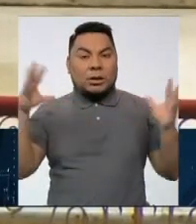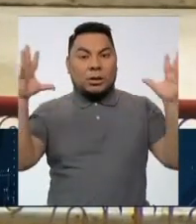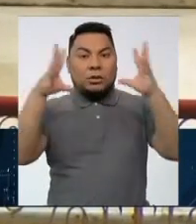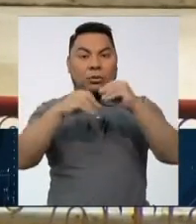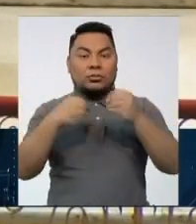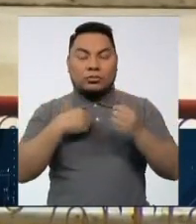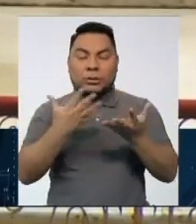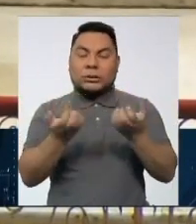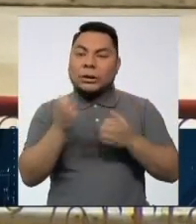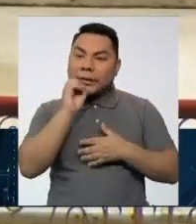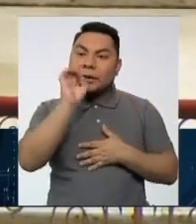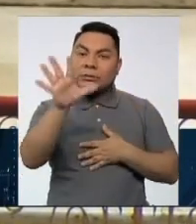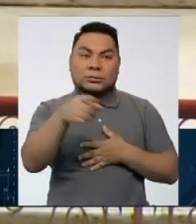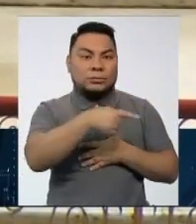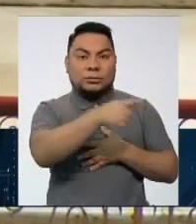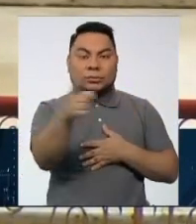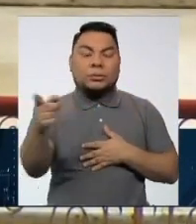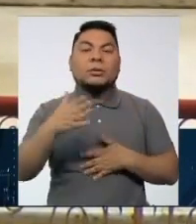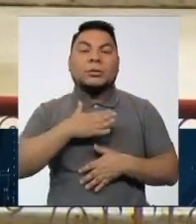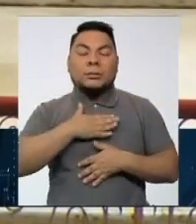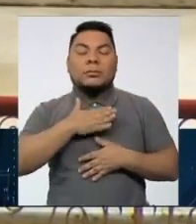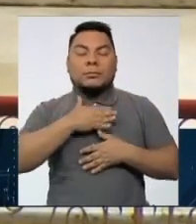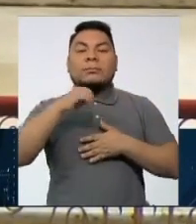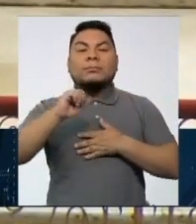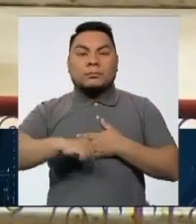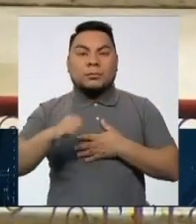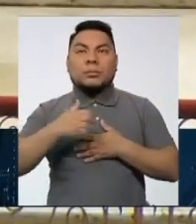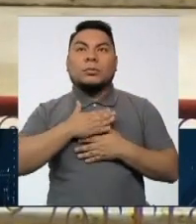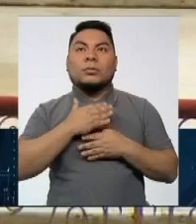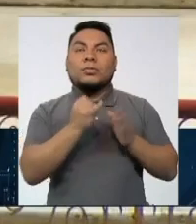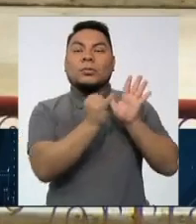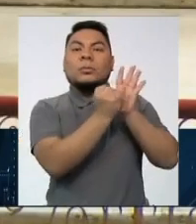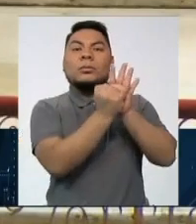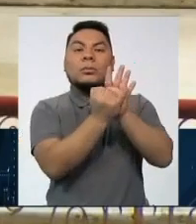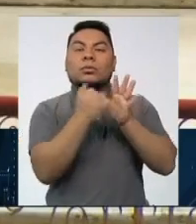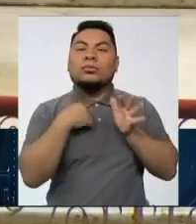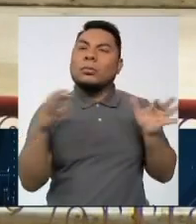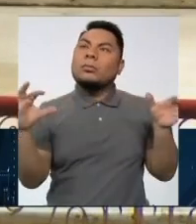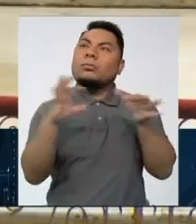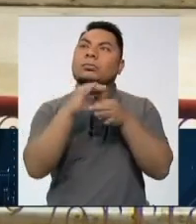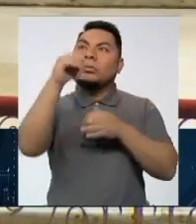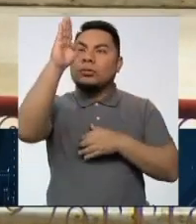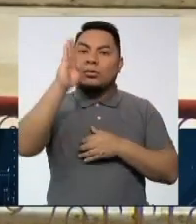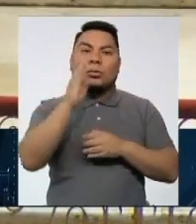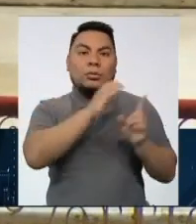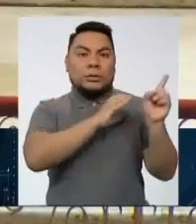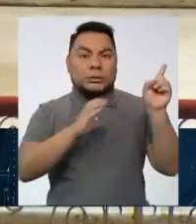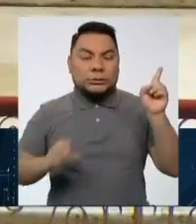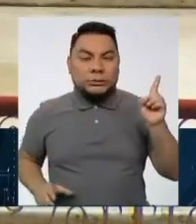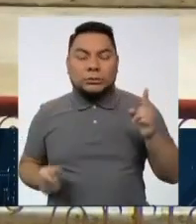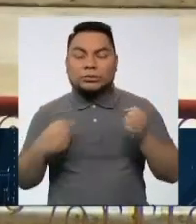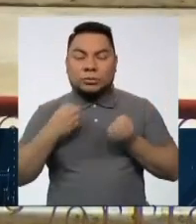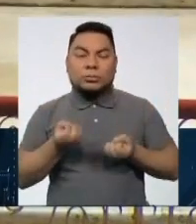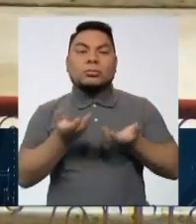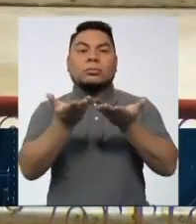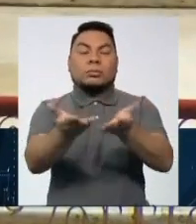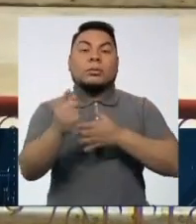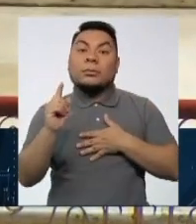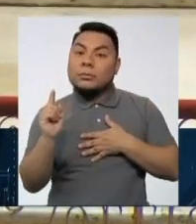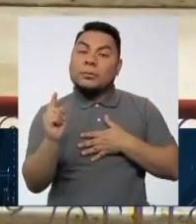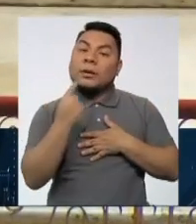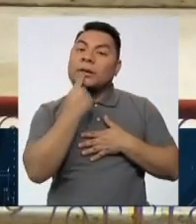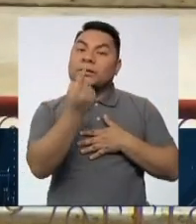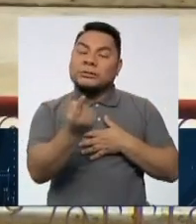ante ustedes mi identificación con Cristo, manifestándome que el